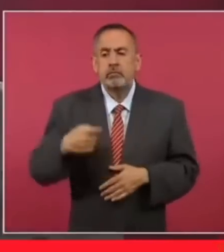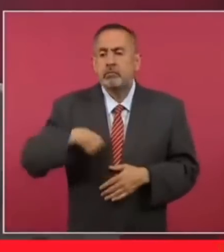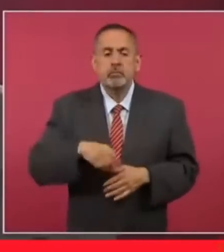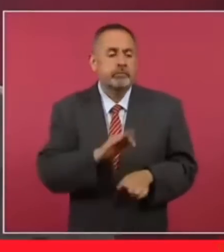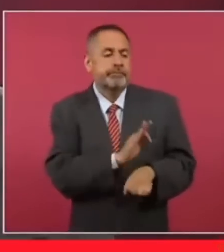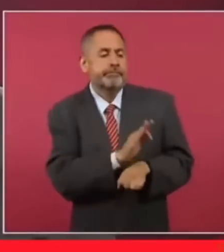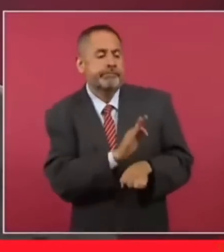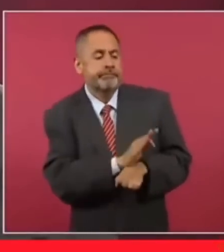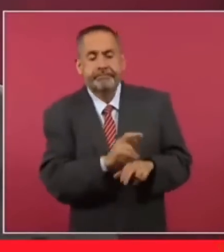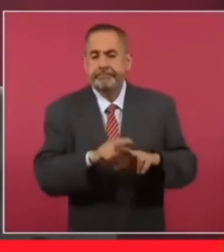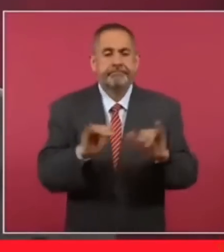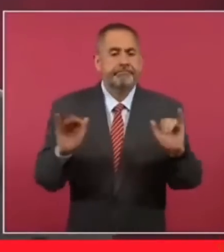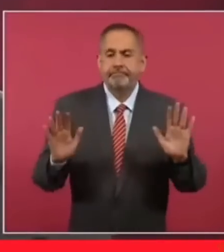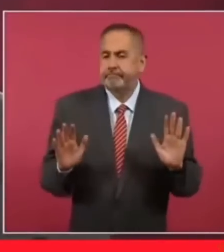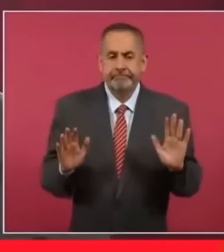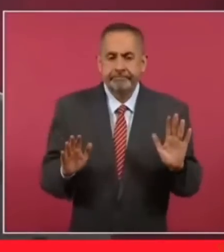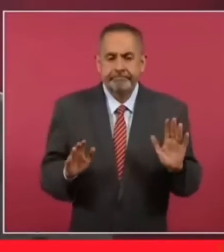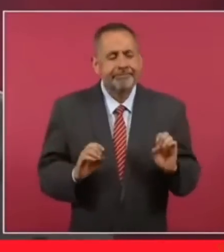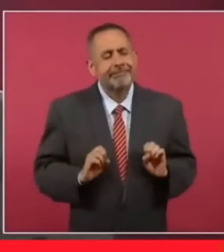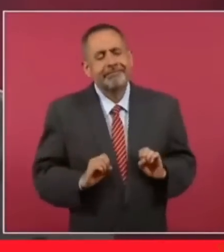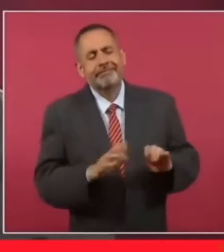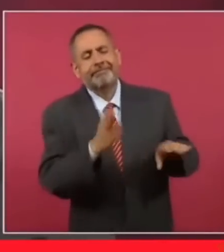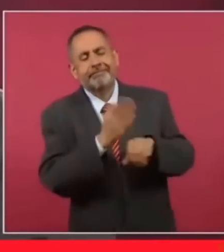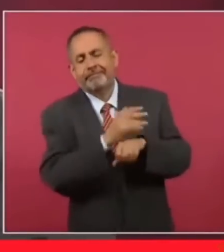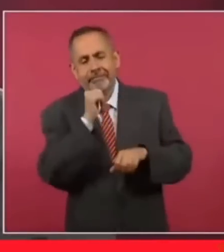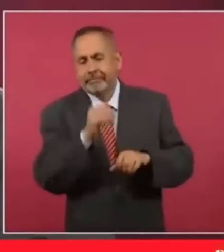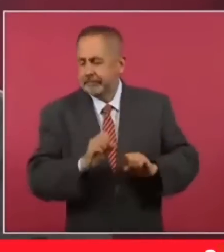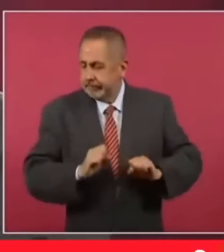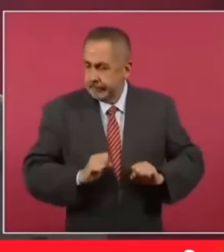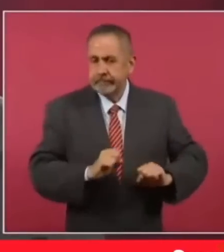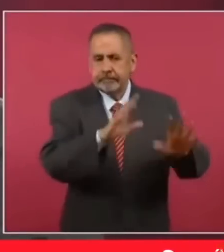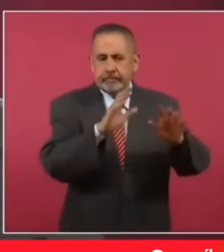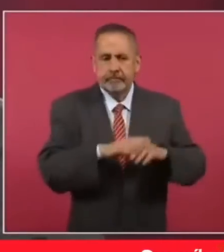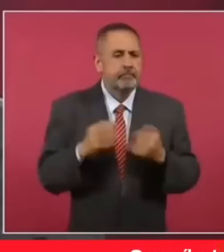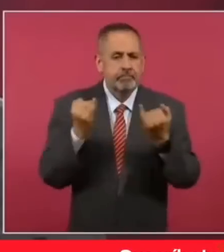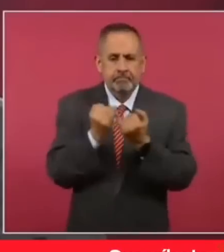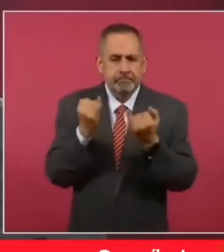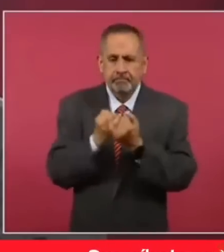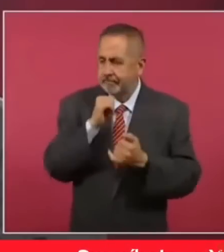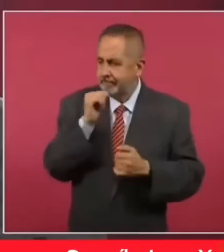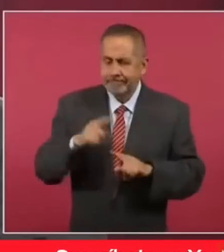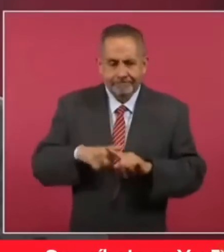protegemos a nadie, no hay impunidad, no somos iguales